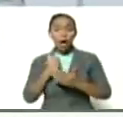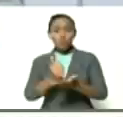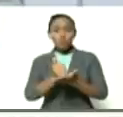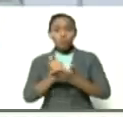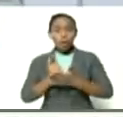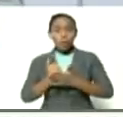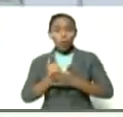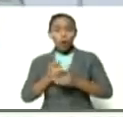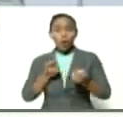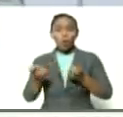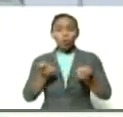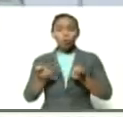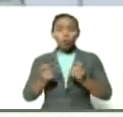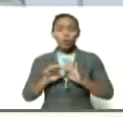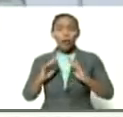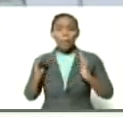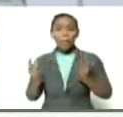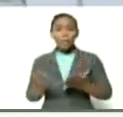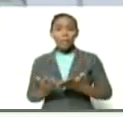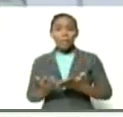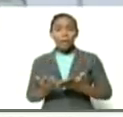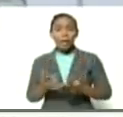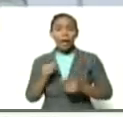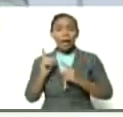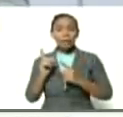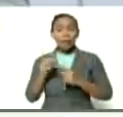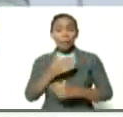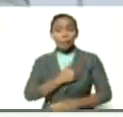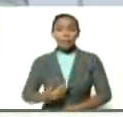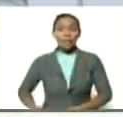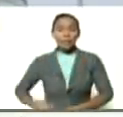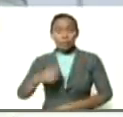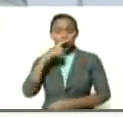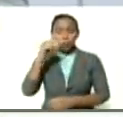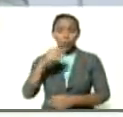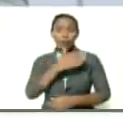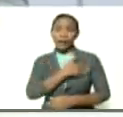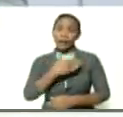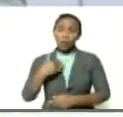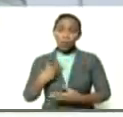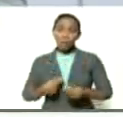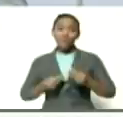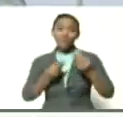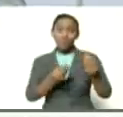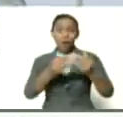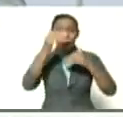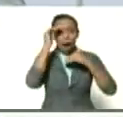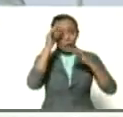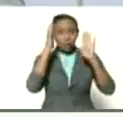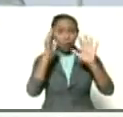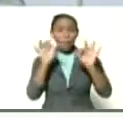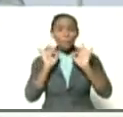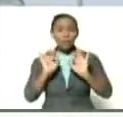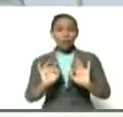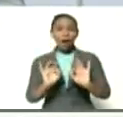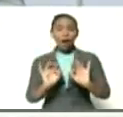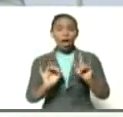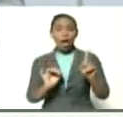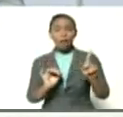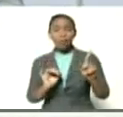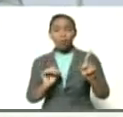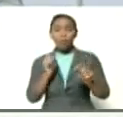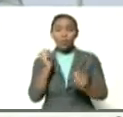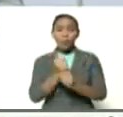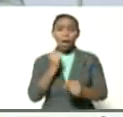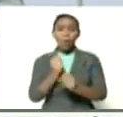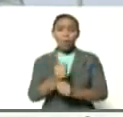al control de la pandemia. Y justamente el presidente Nicolás Maduro ha querido dar una atención especial a estos